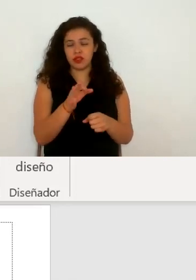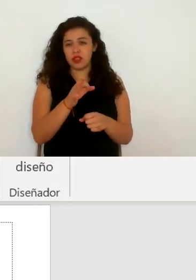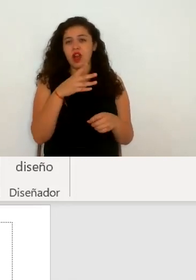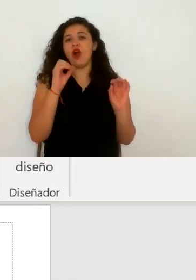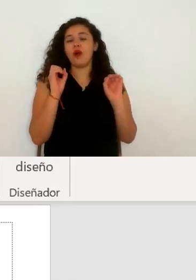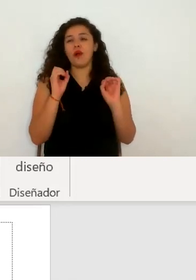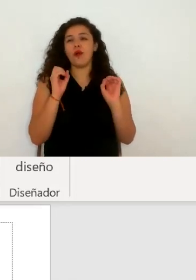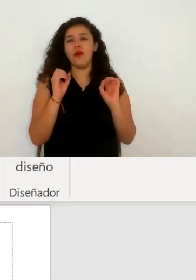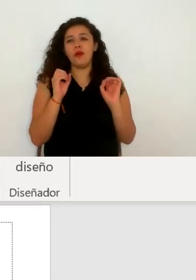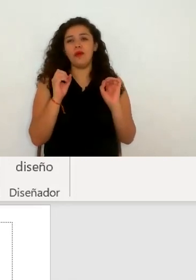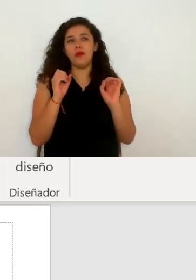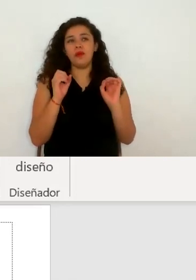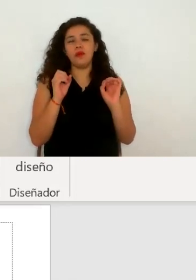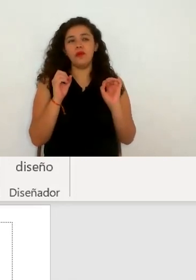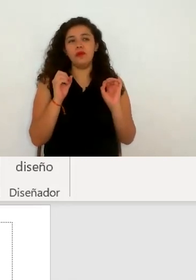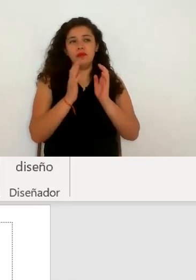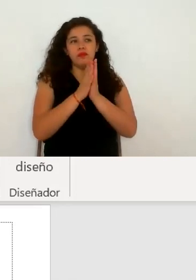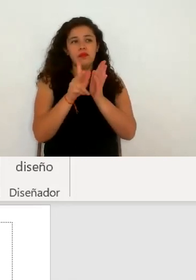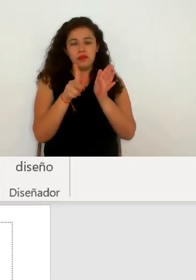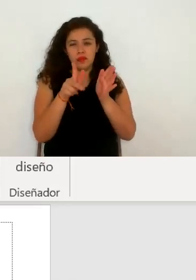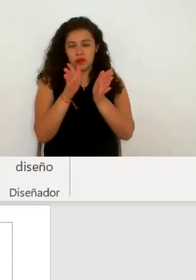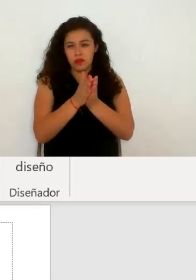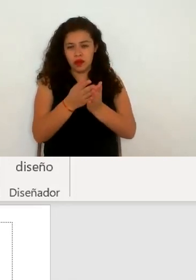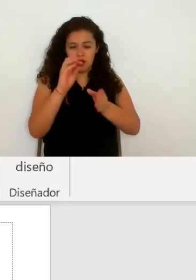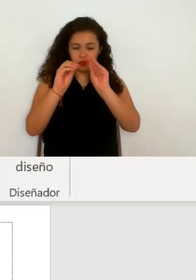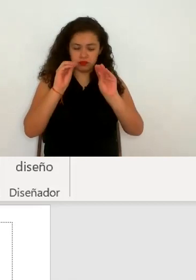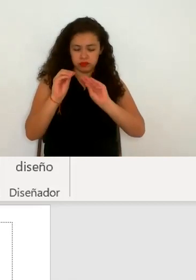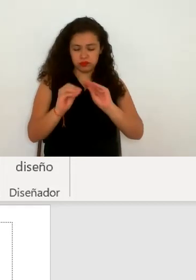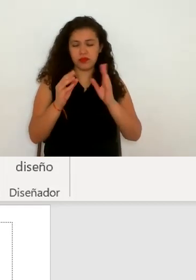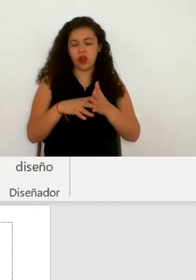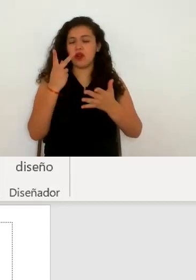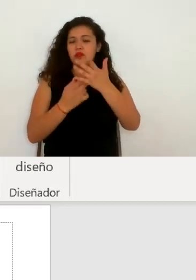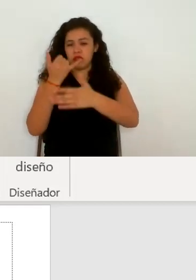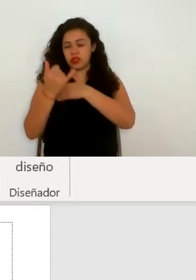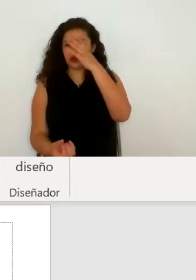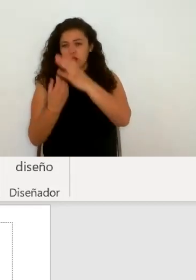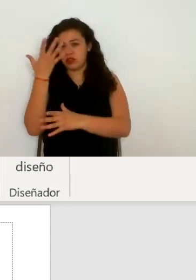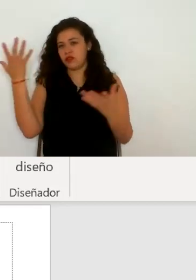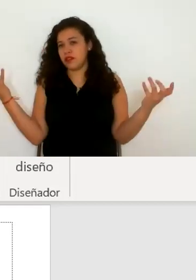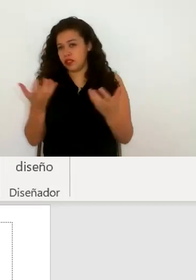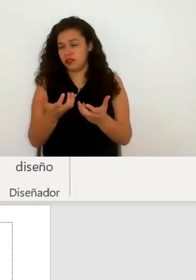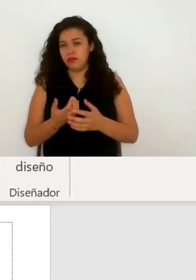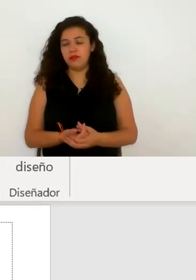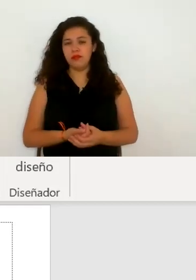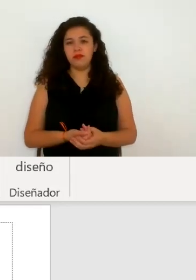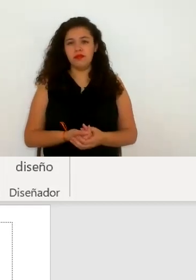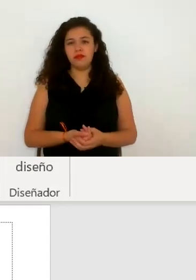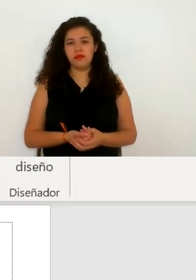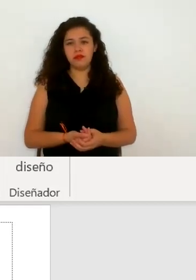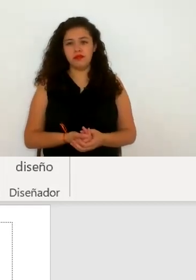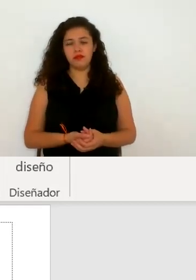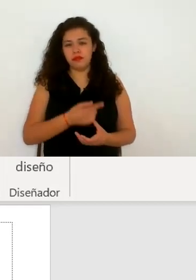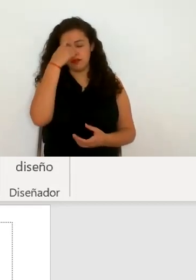servir para elaborar un libro, para elaborar un nuevo proyecto que apoye a